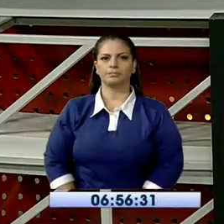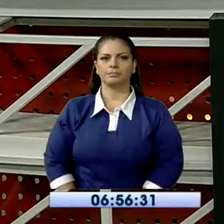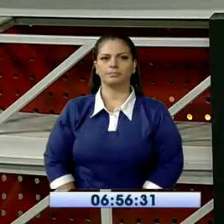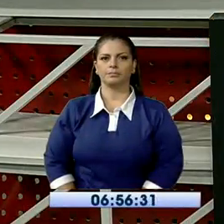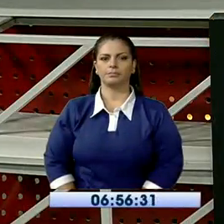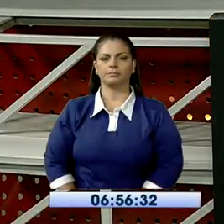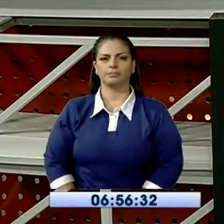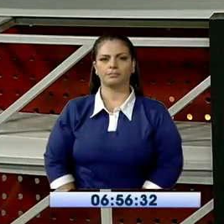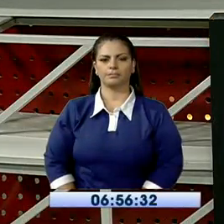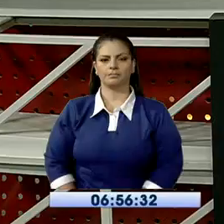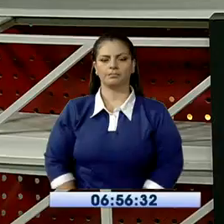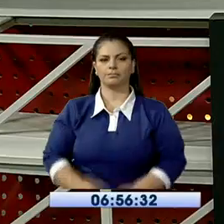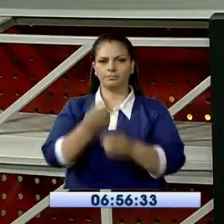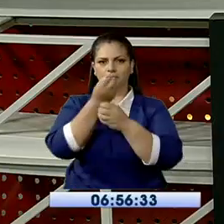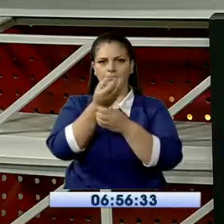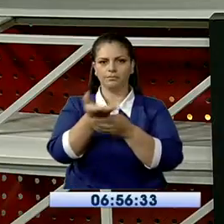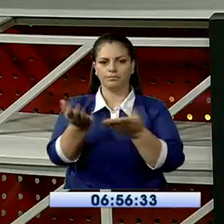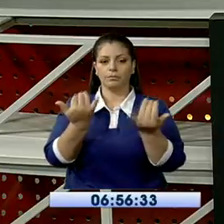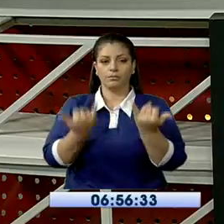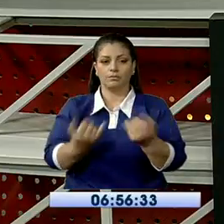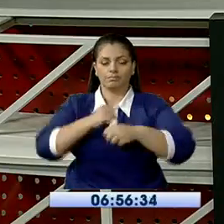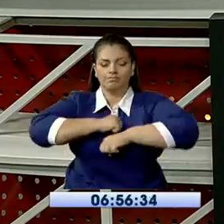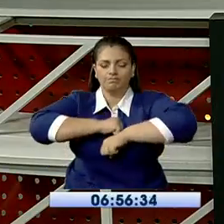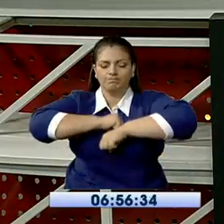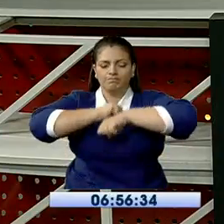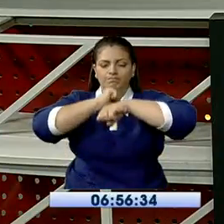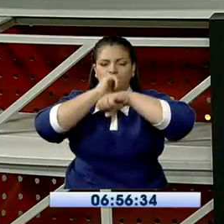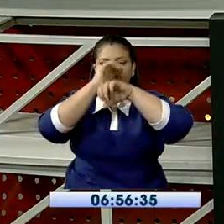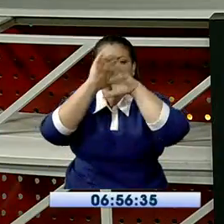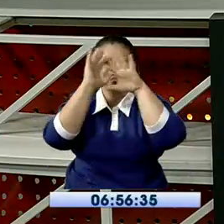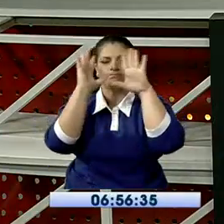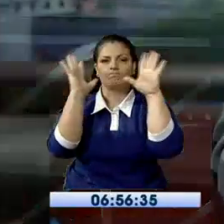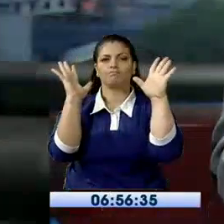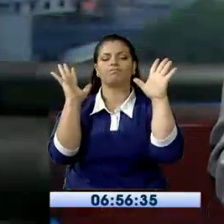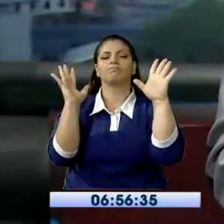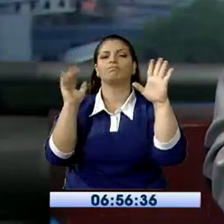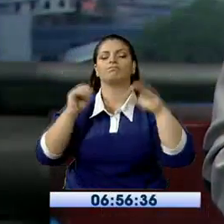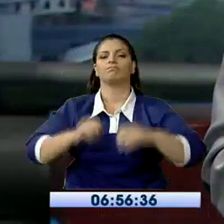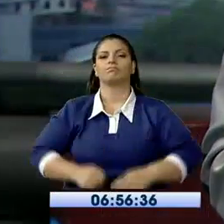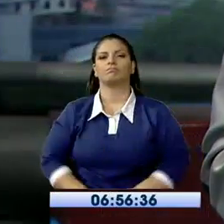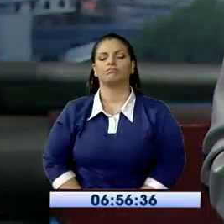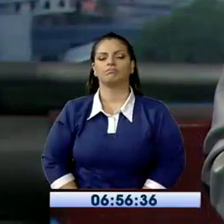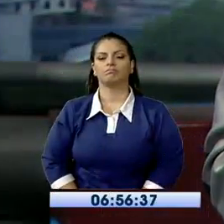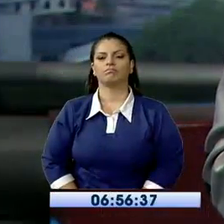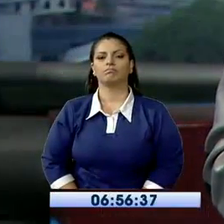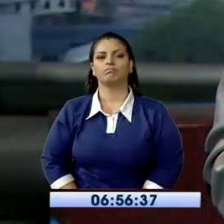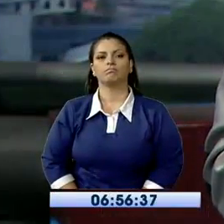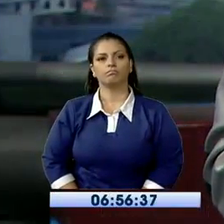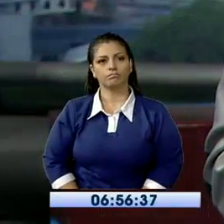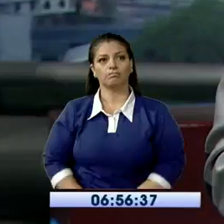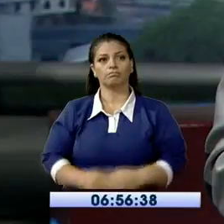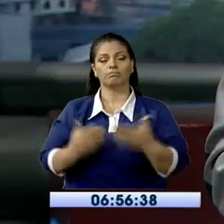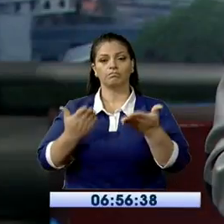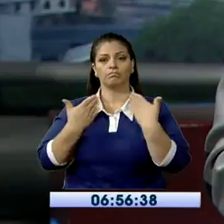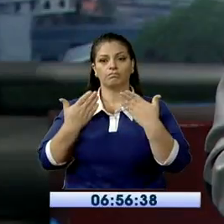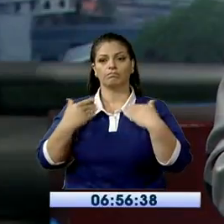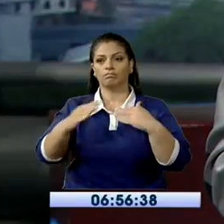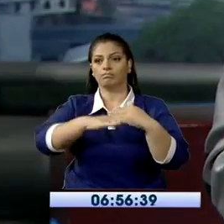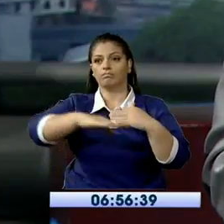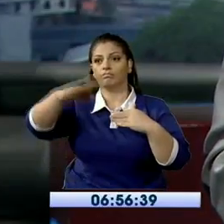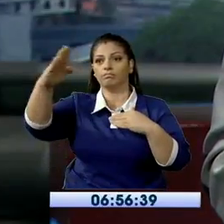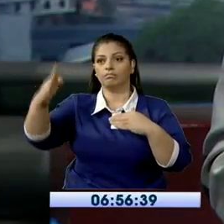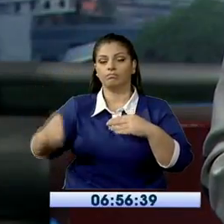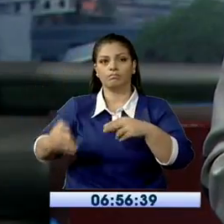Bueno, y vamos con esta información. Esta madrugada un incendio consumió una vivienda de construcción mixta ubicada en el Cerro del Carmen,